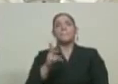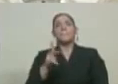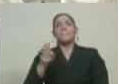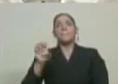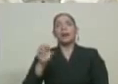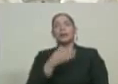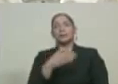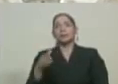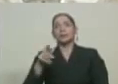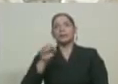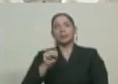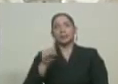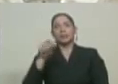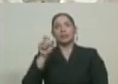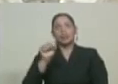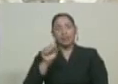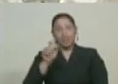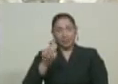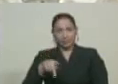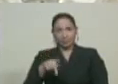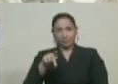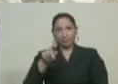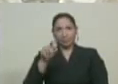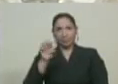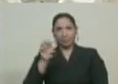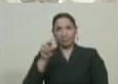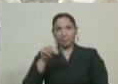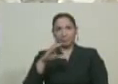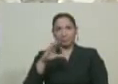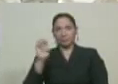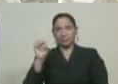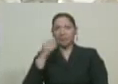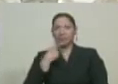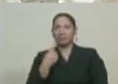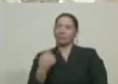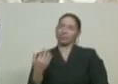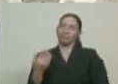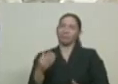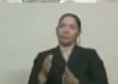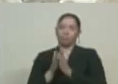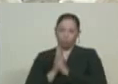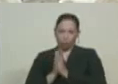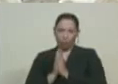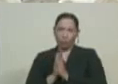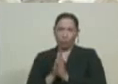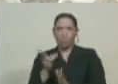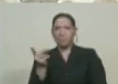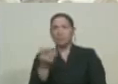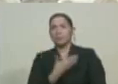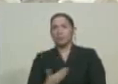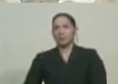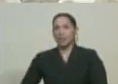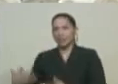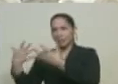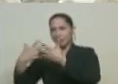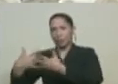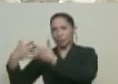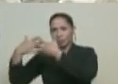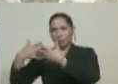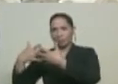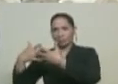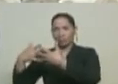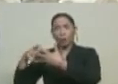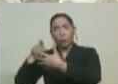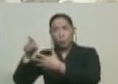Salió por ahí, una especie de psicopatía, a dar cifras. Mire, yo le voy a recomendar al vicepresidente de los Estados Unidos que atienda